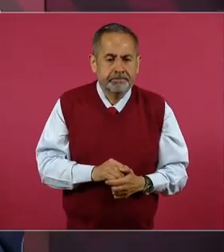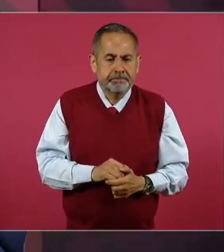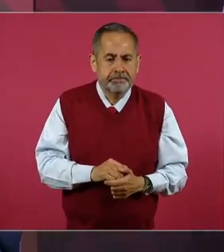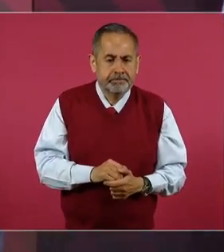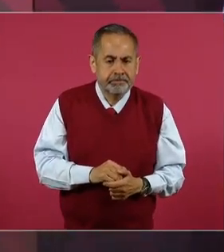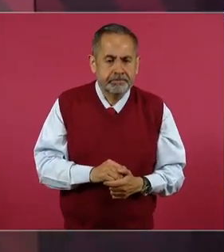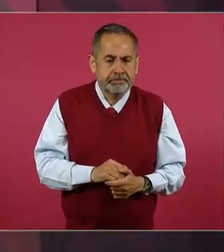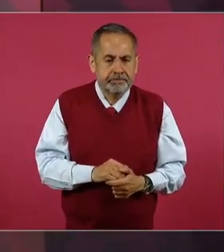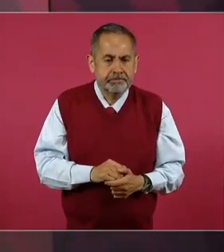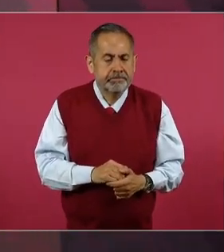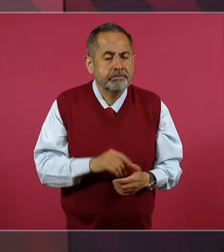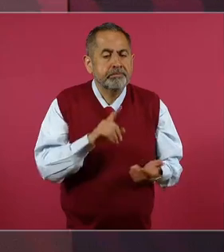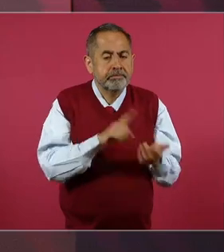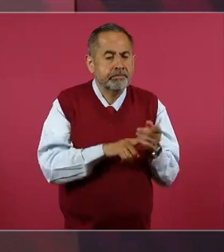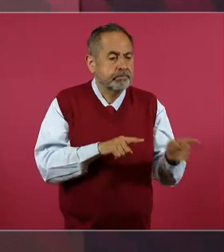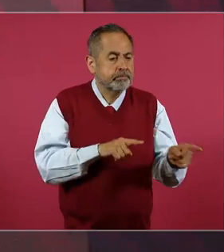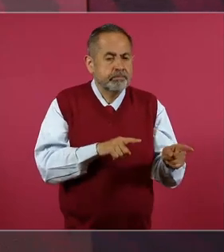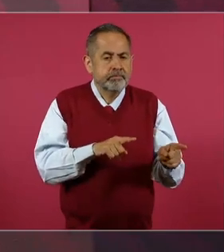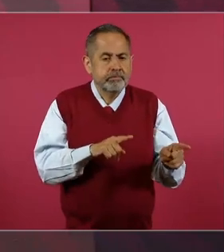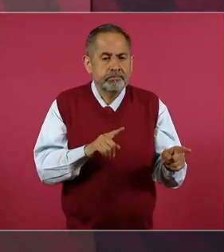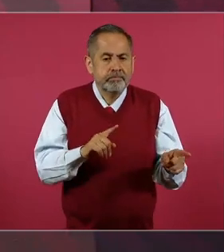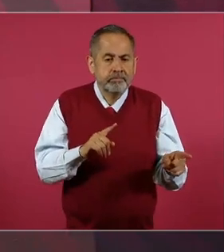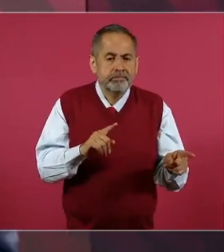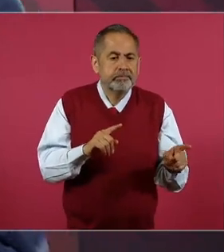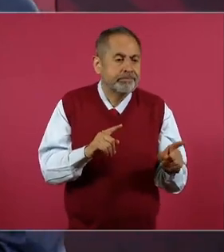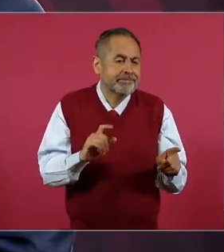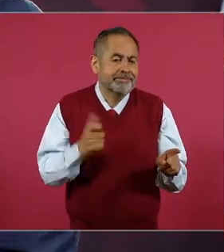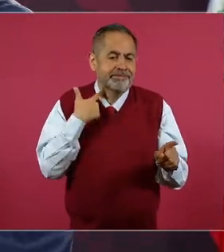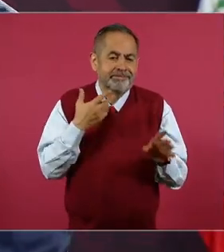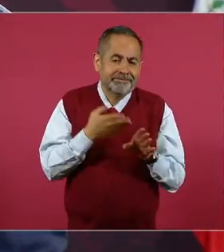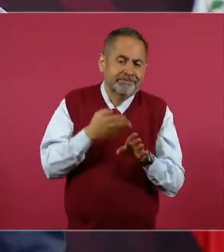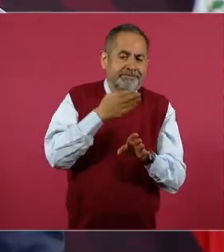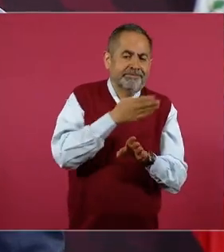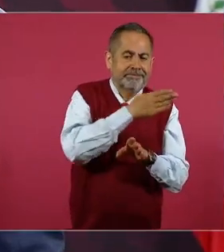se constituyeron en otro gobierno.